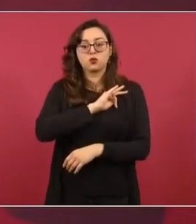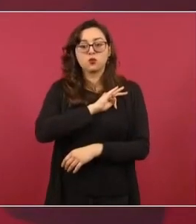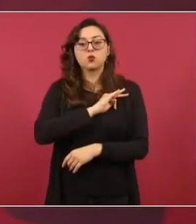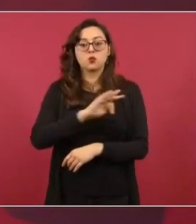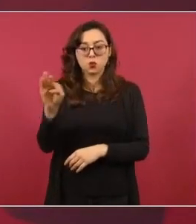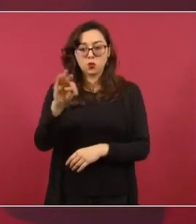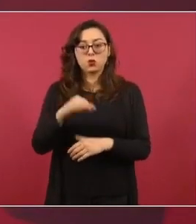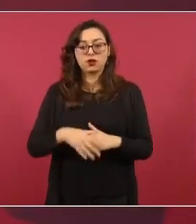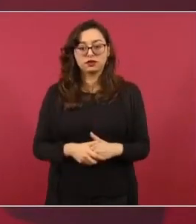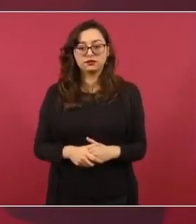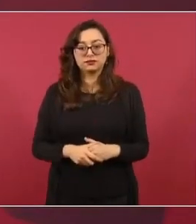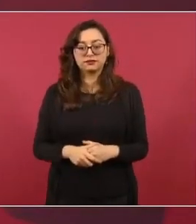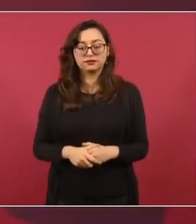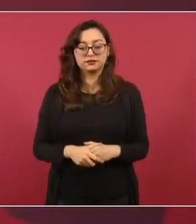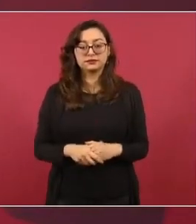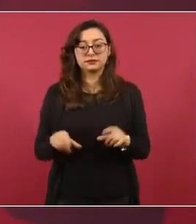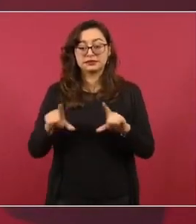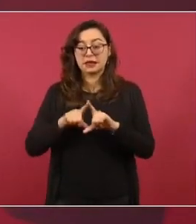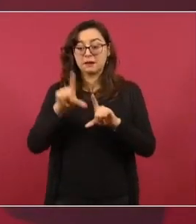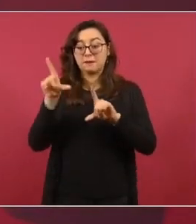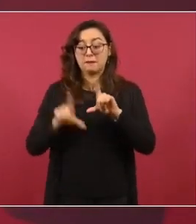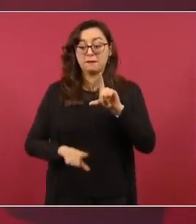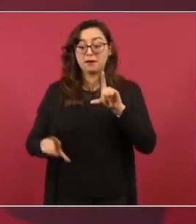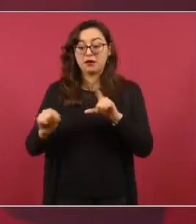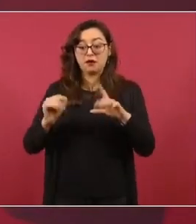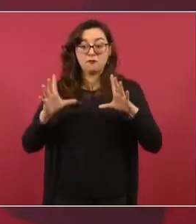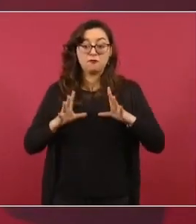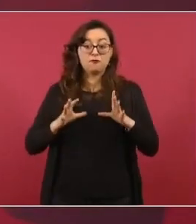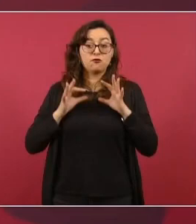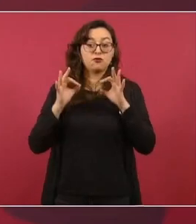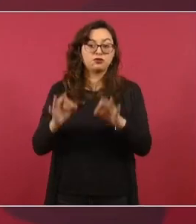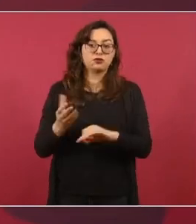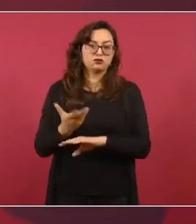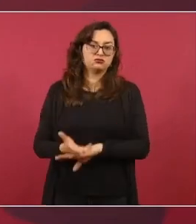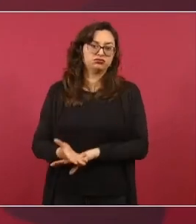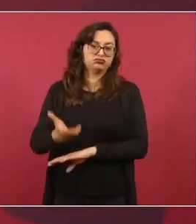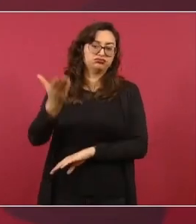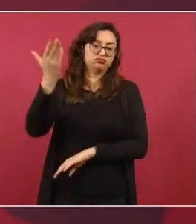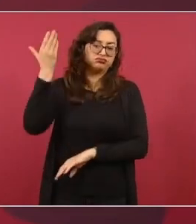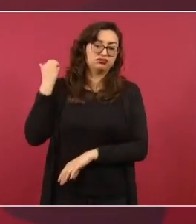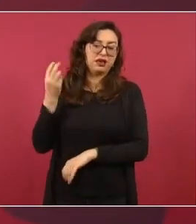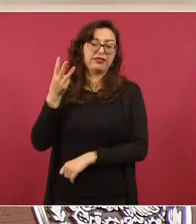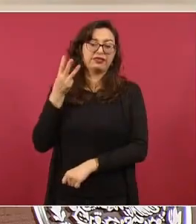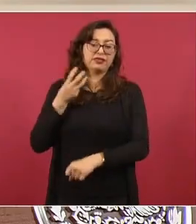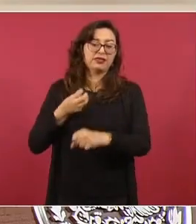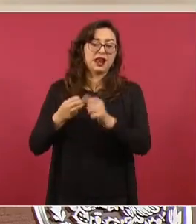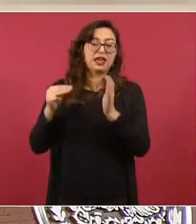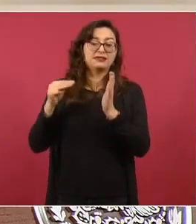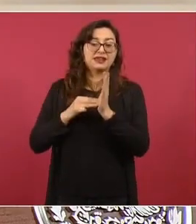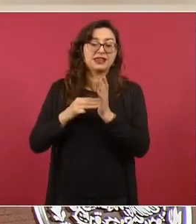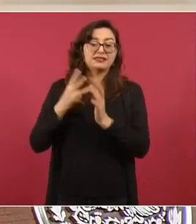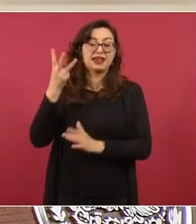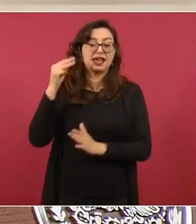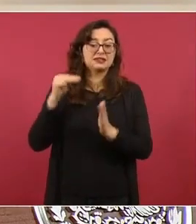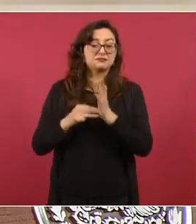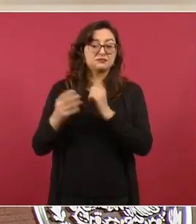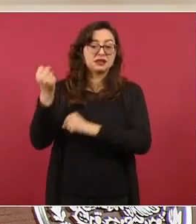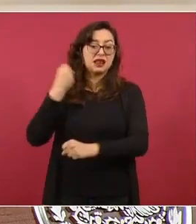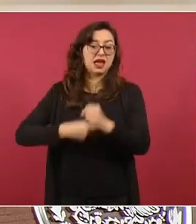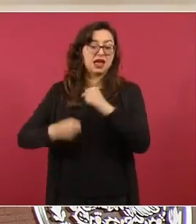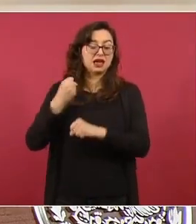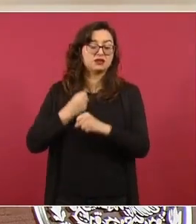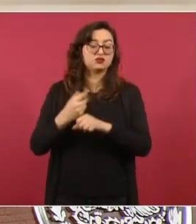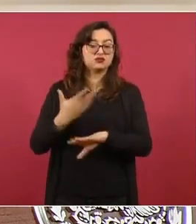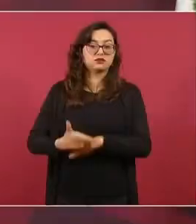porque este país se fundó hace miles de años y nuestros antepasados nos dejaron